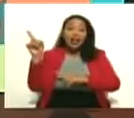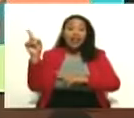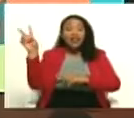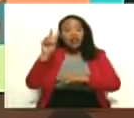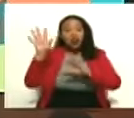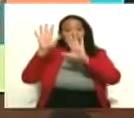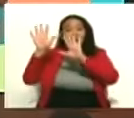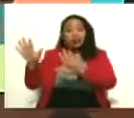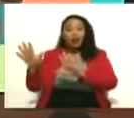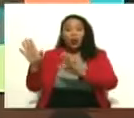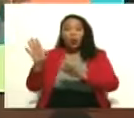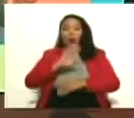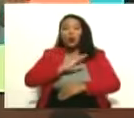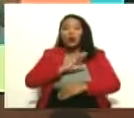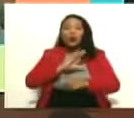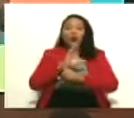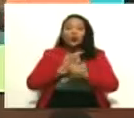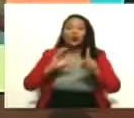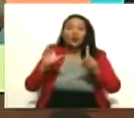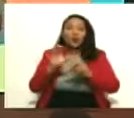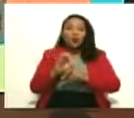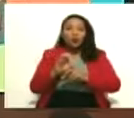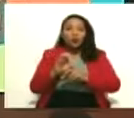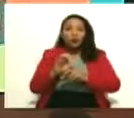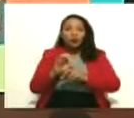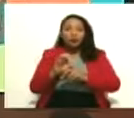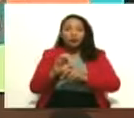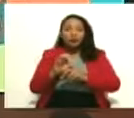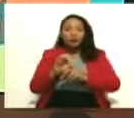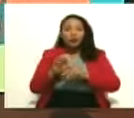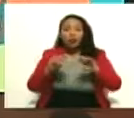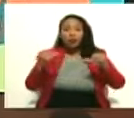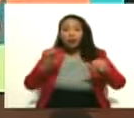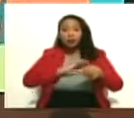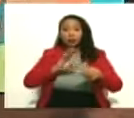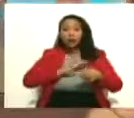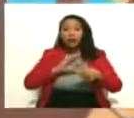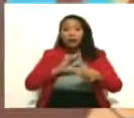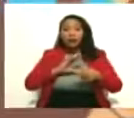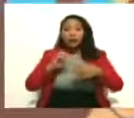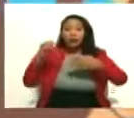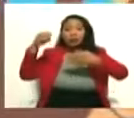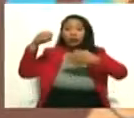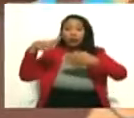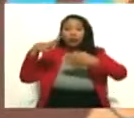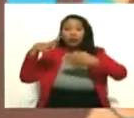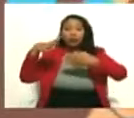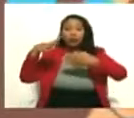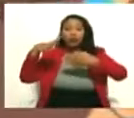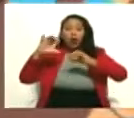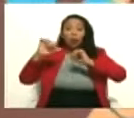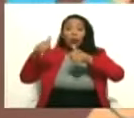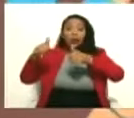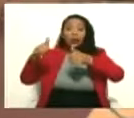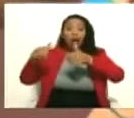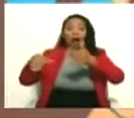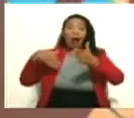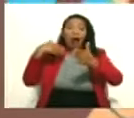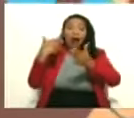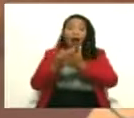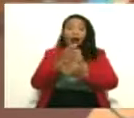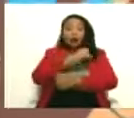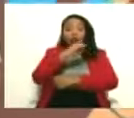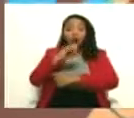lo decía desde que surgió la Capitanía General. El territorio de Venezuela nace en el río Esequibo hasta el Zulia,